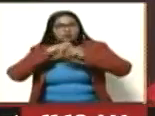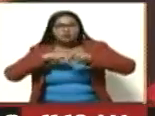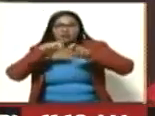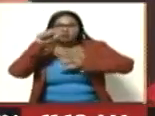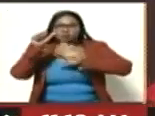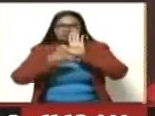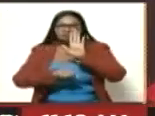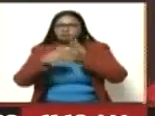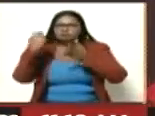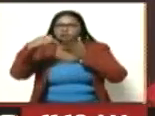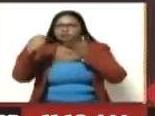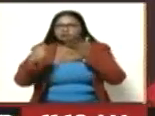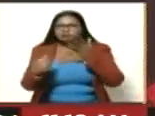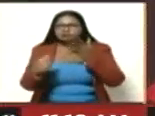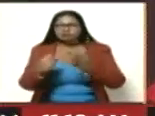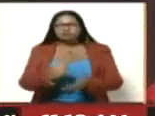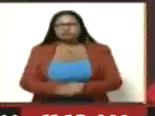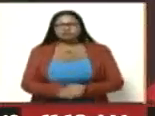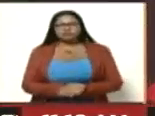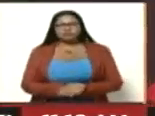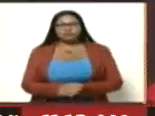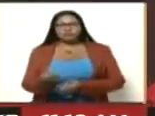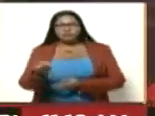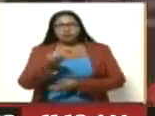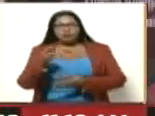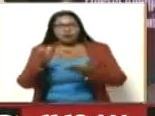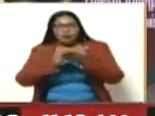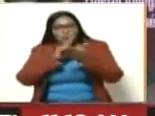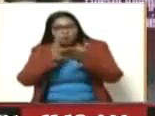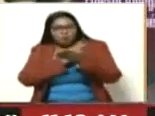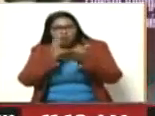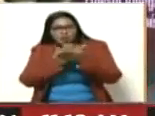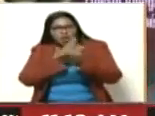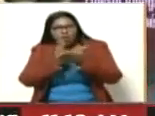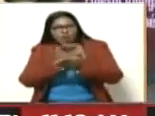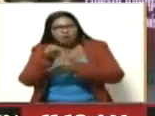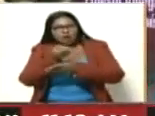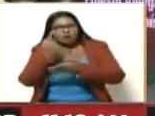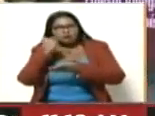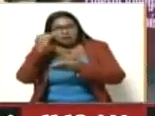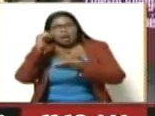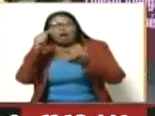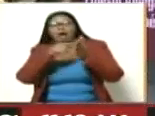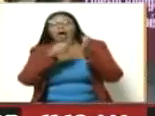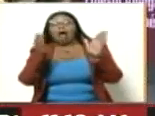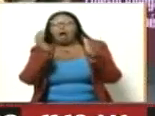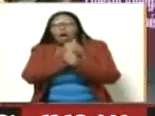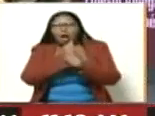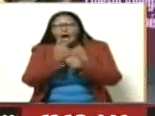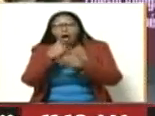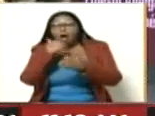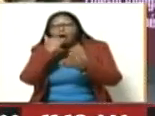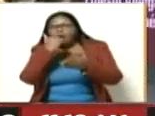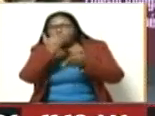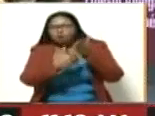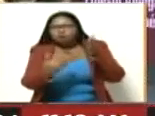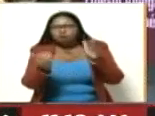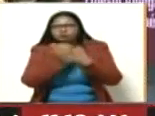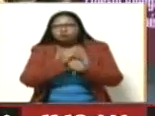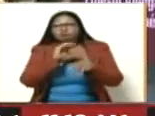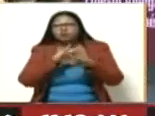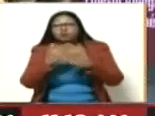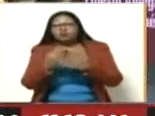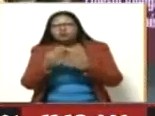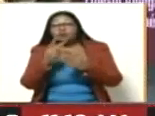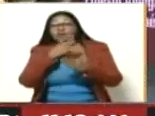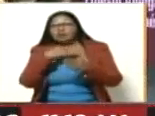las notas y buscaba en los cuadernos y decía, sí, aquí tengo un material. Pues yo no había querido